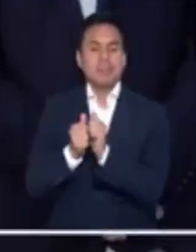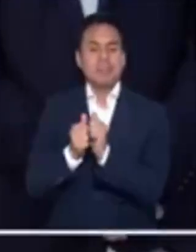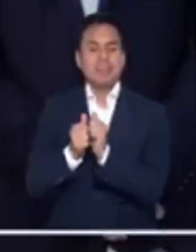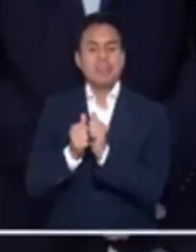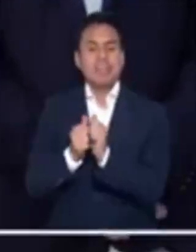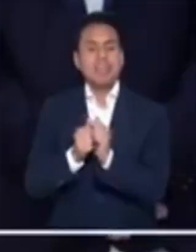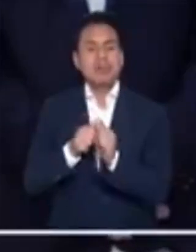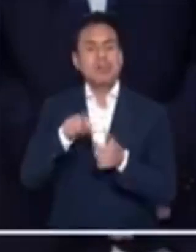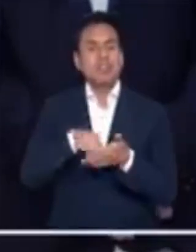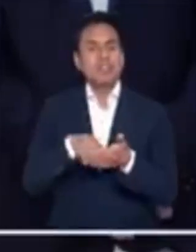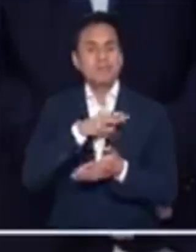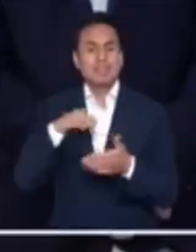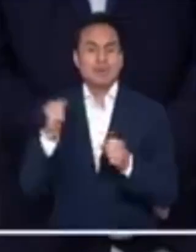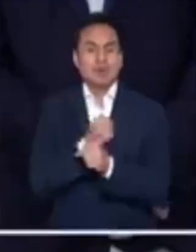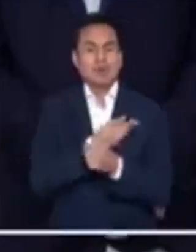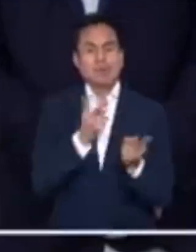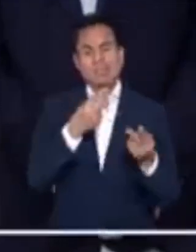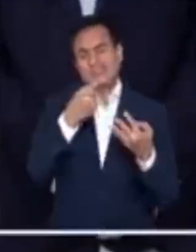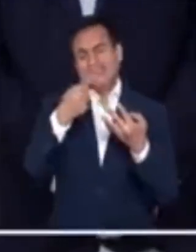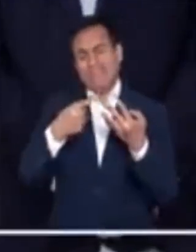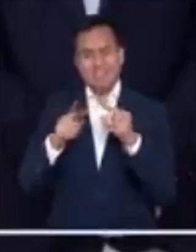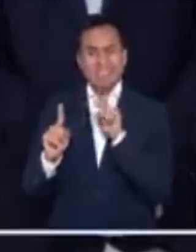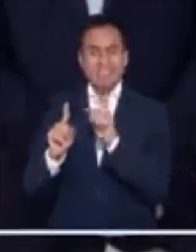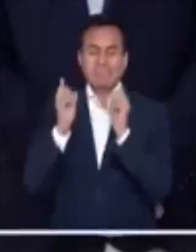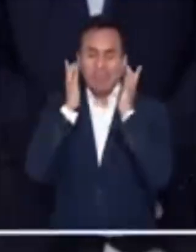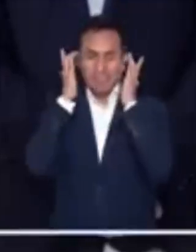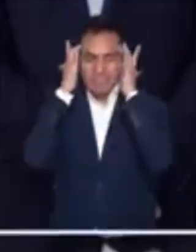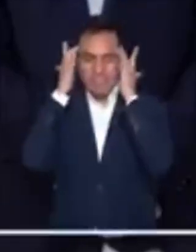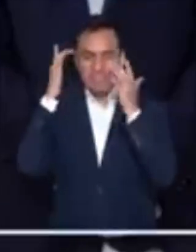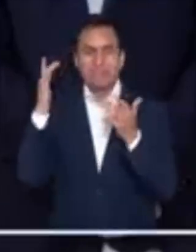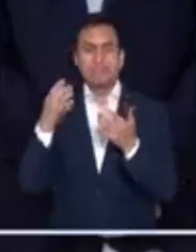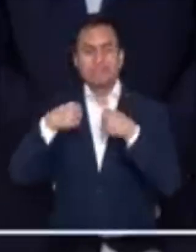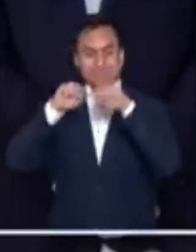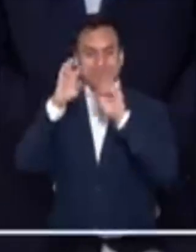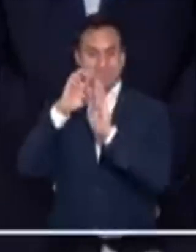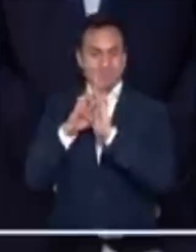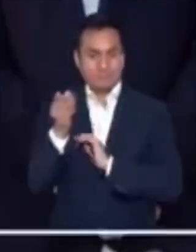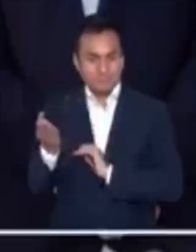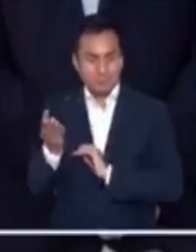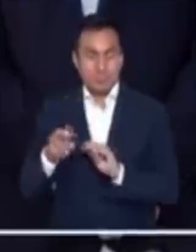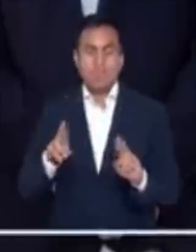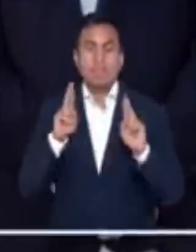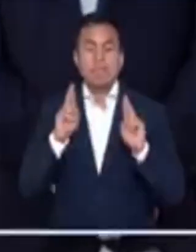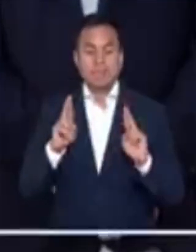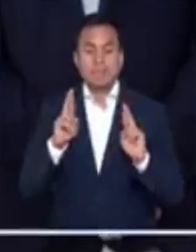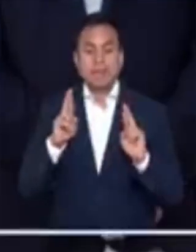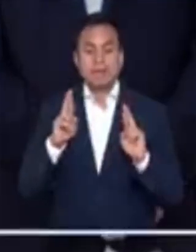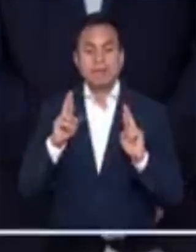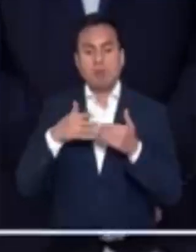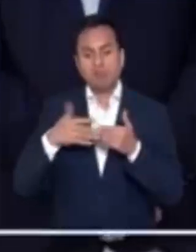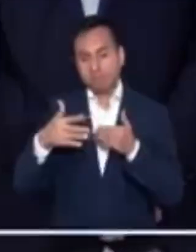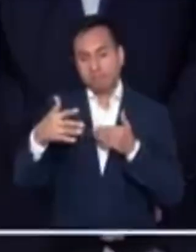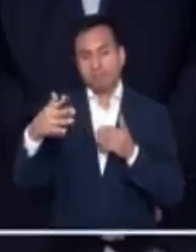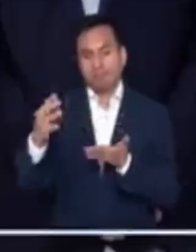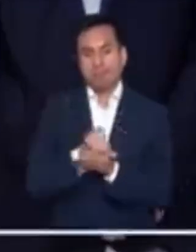del Ministerio en varias obras. Una gran alegría que hayan tomado este proyecto y esperamos que se lleve a